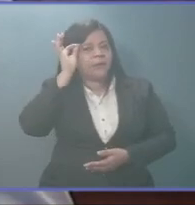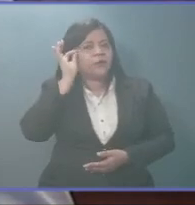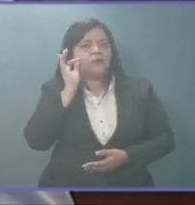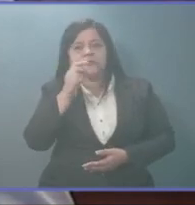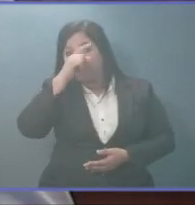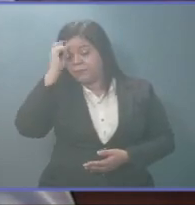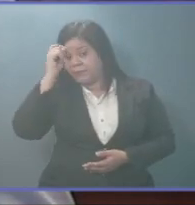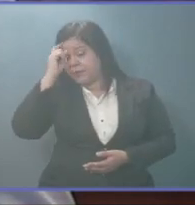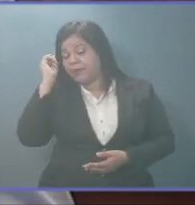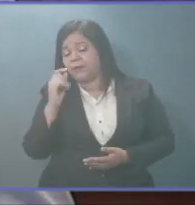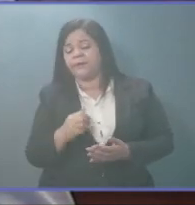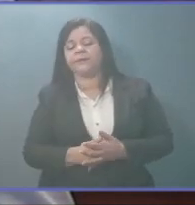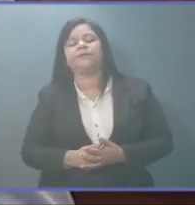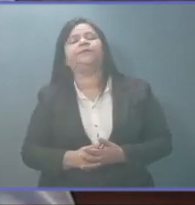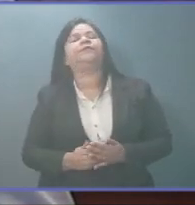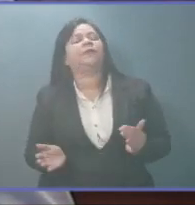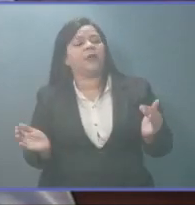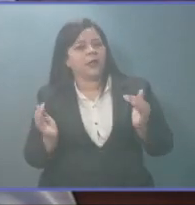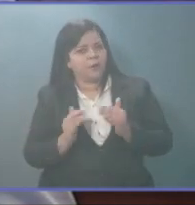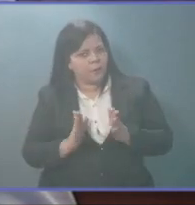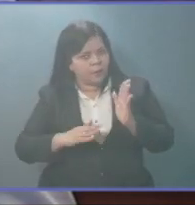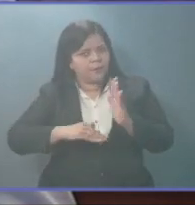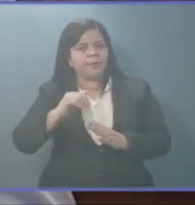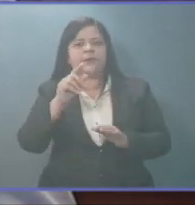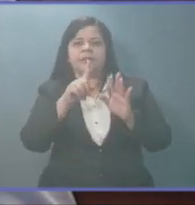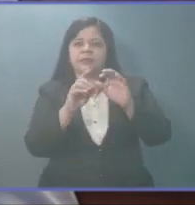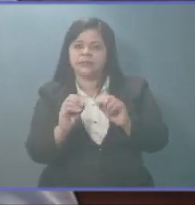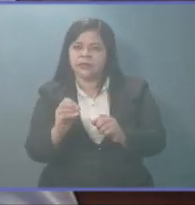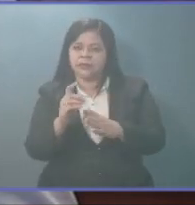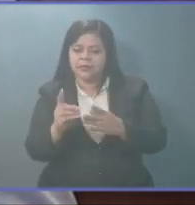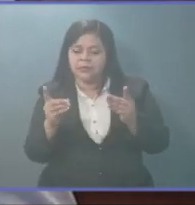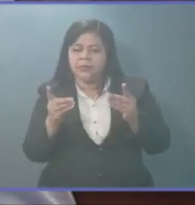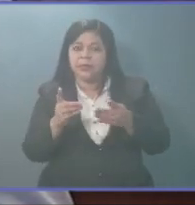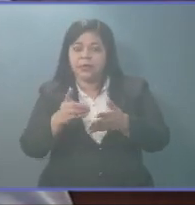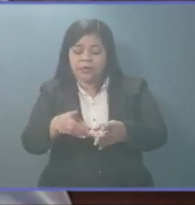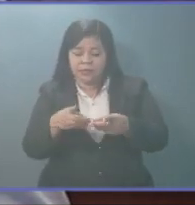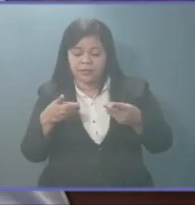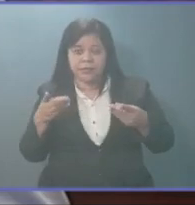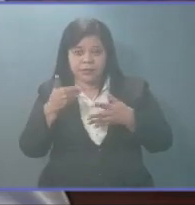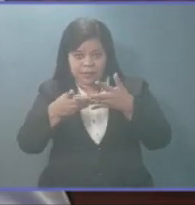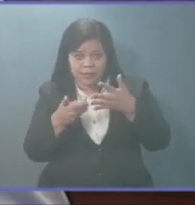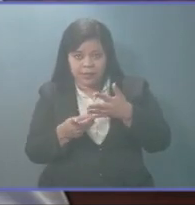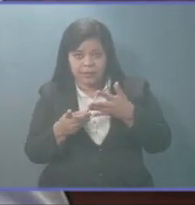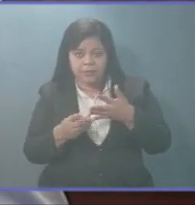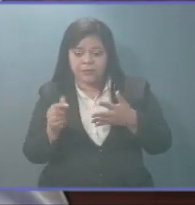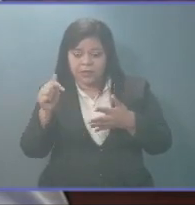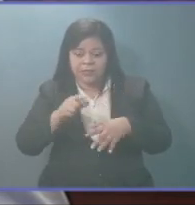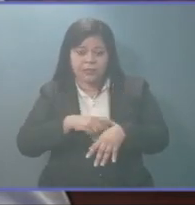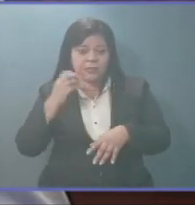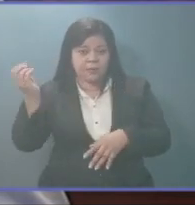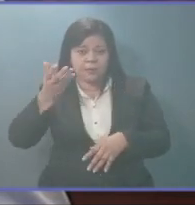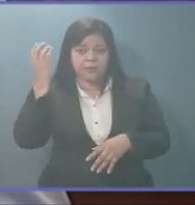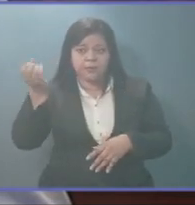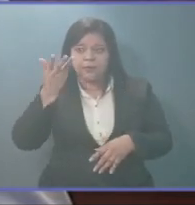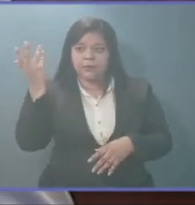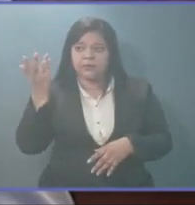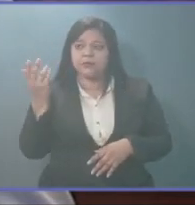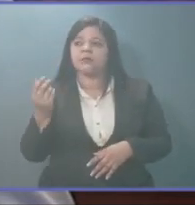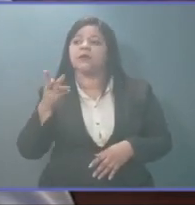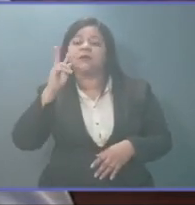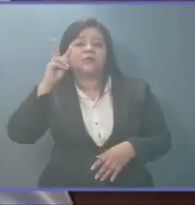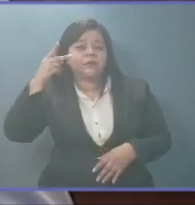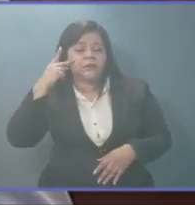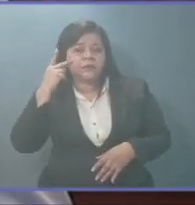institución. También se han publicado más de 60 decretos en el marco de la pandemia del COVID-19. Eso